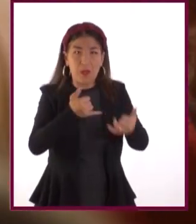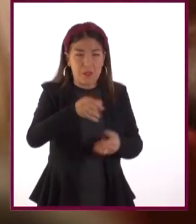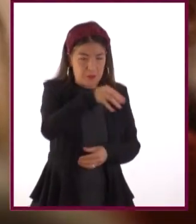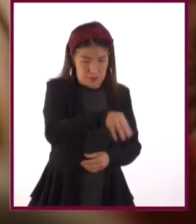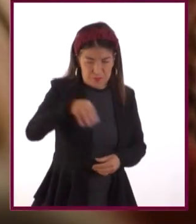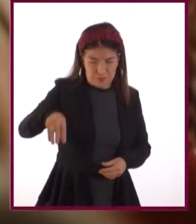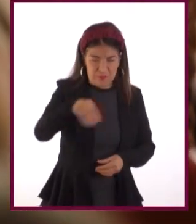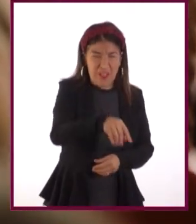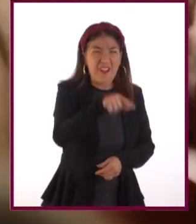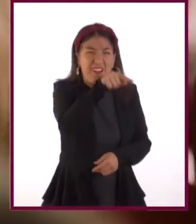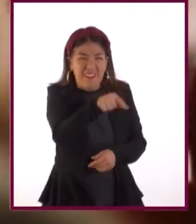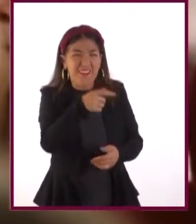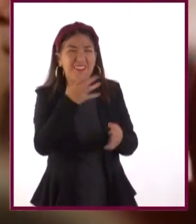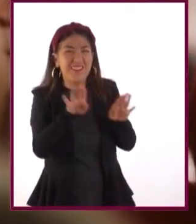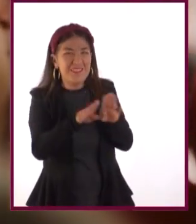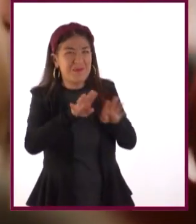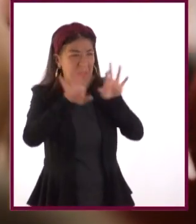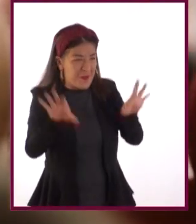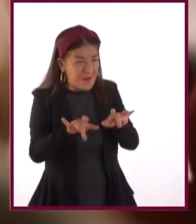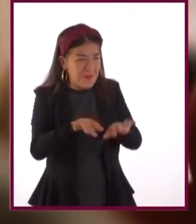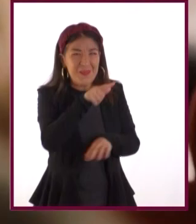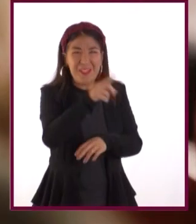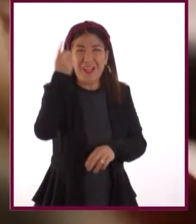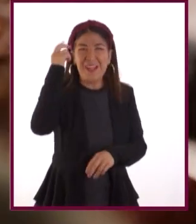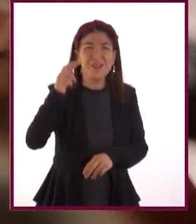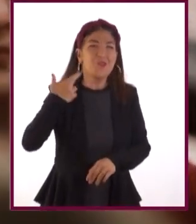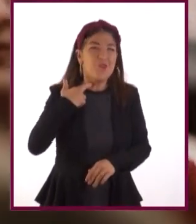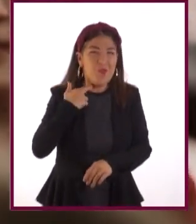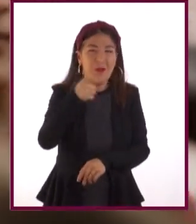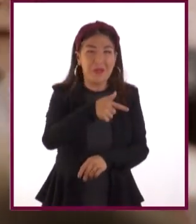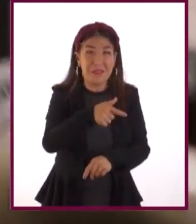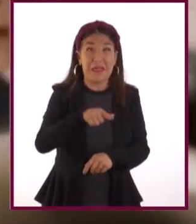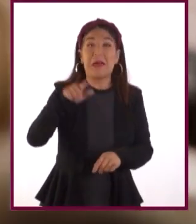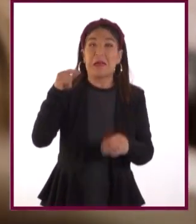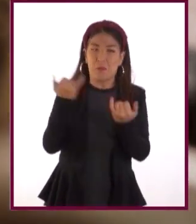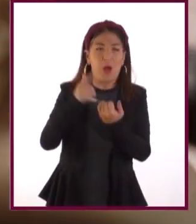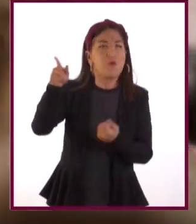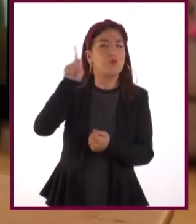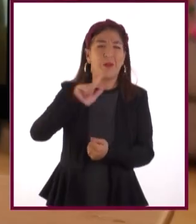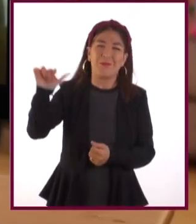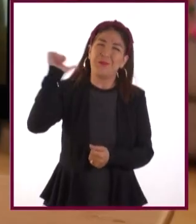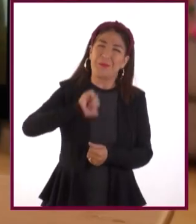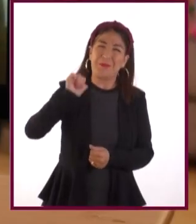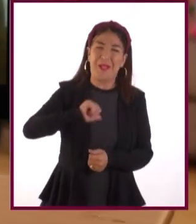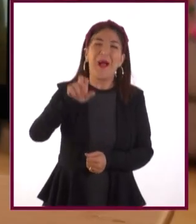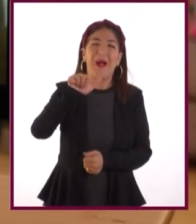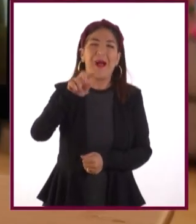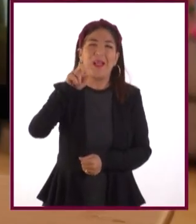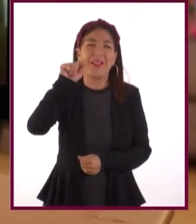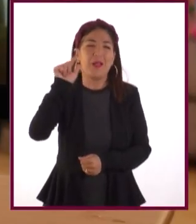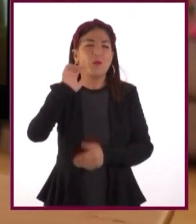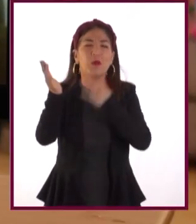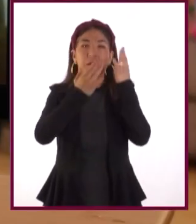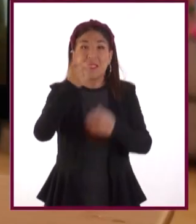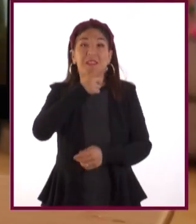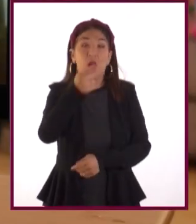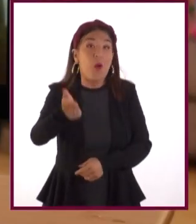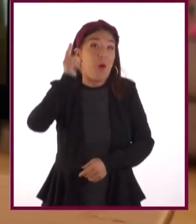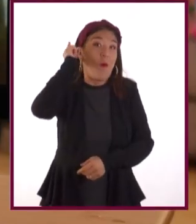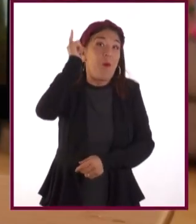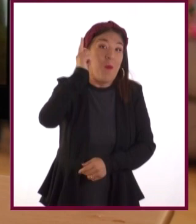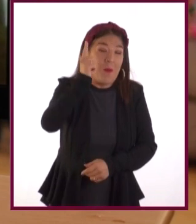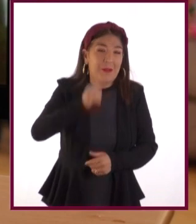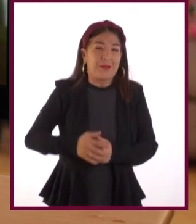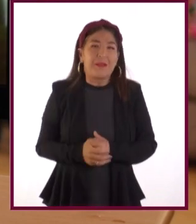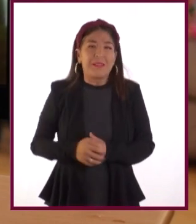una computadora podría jugar ajedrez. Y de hecho, o sea, hasta Ada en las notas que escribió